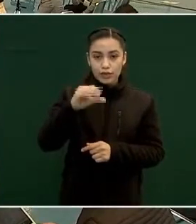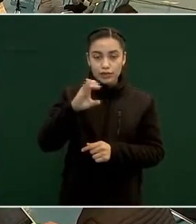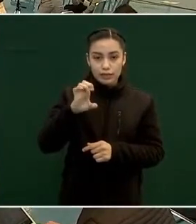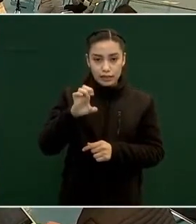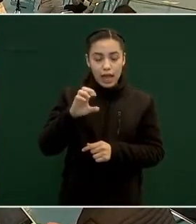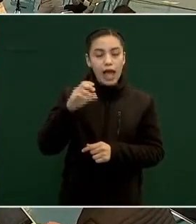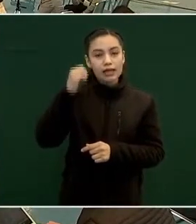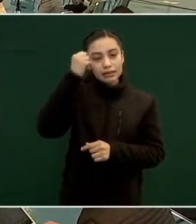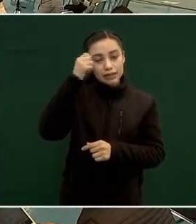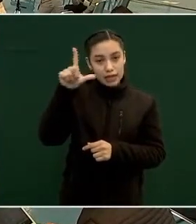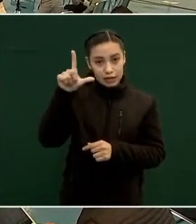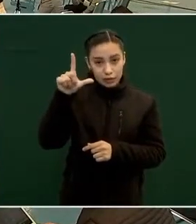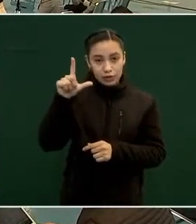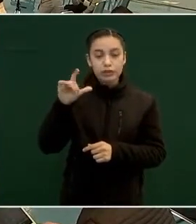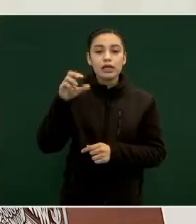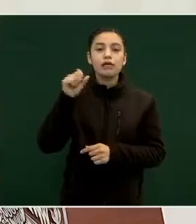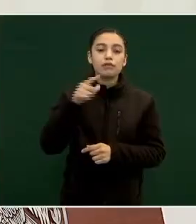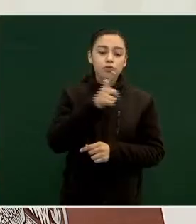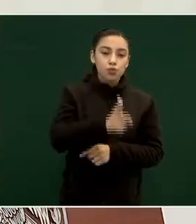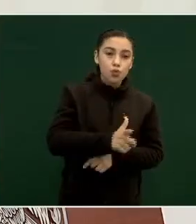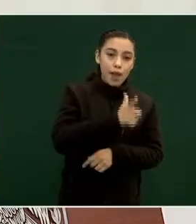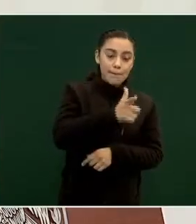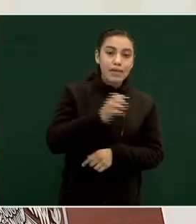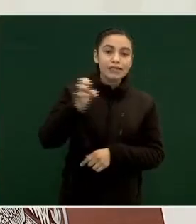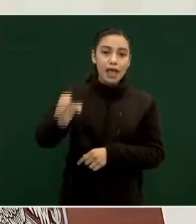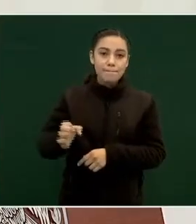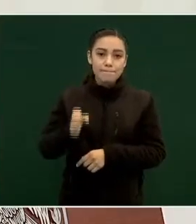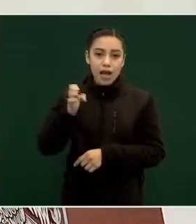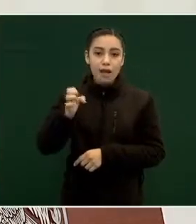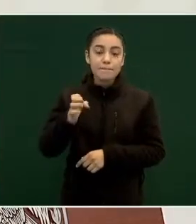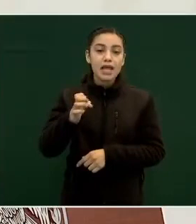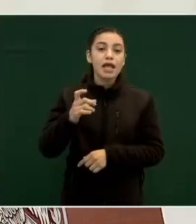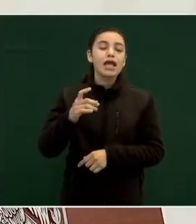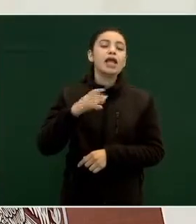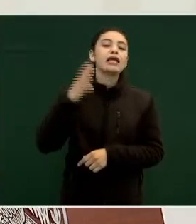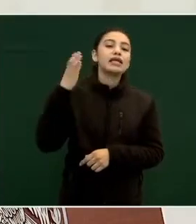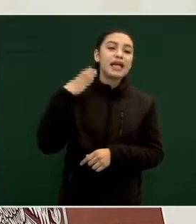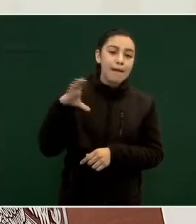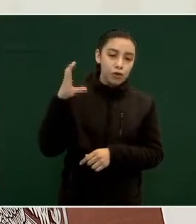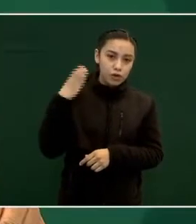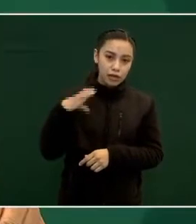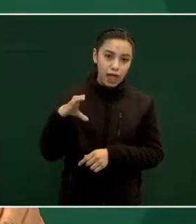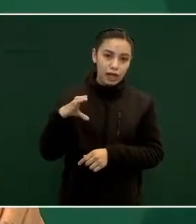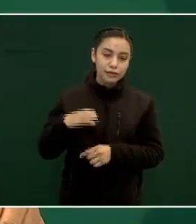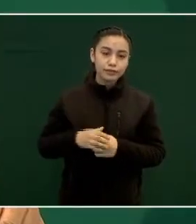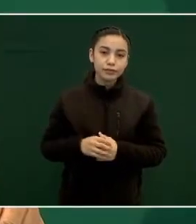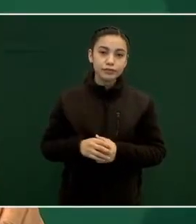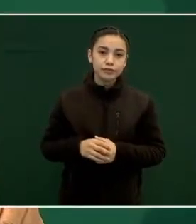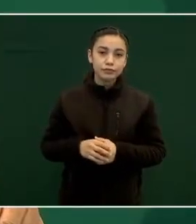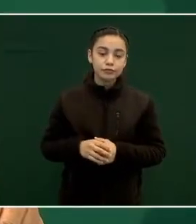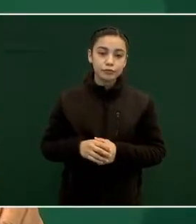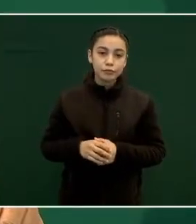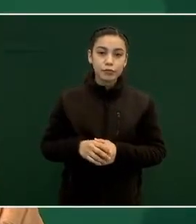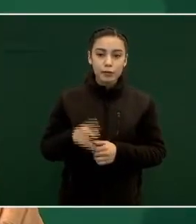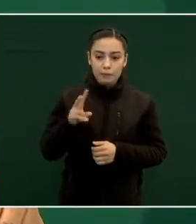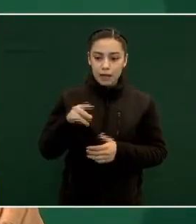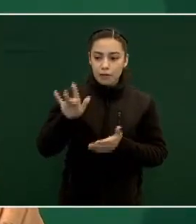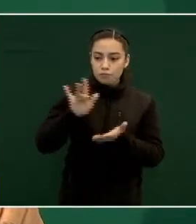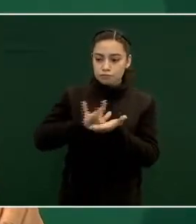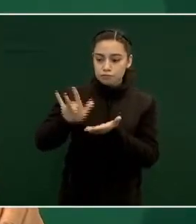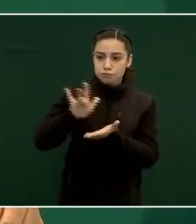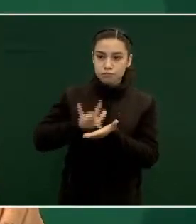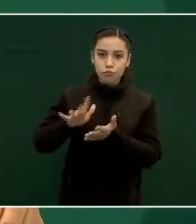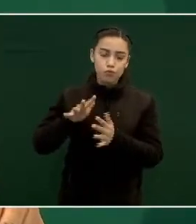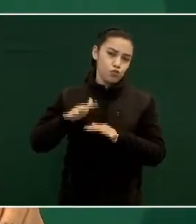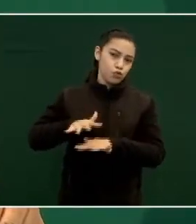a Guaymas, Empalme y a Caborca. Nos apoyan de manera extraordinaria.